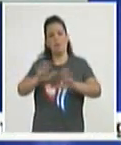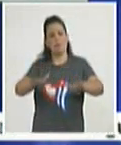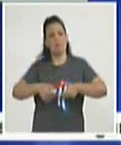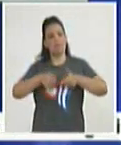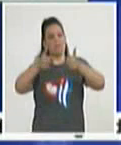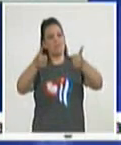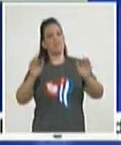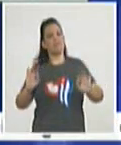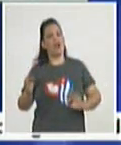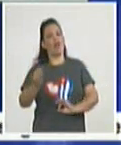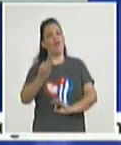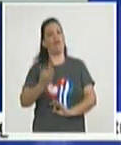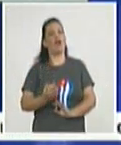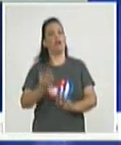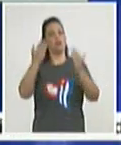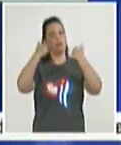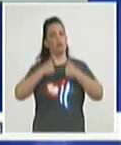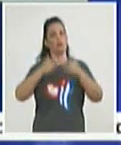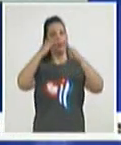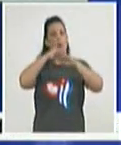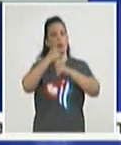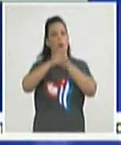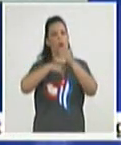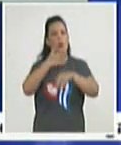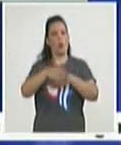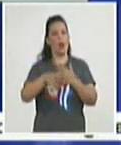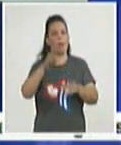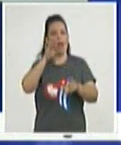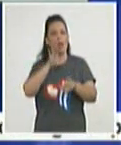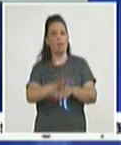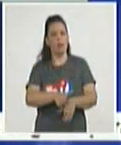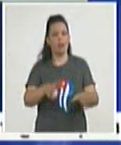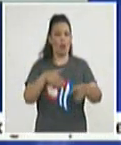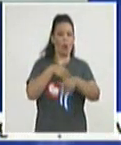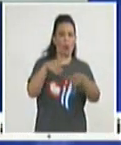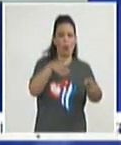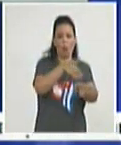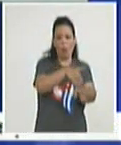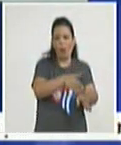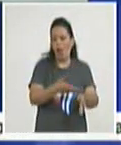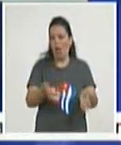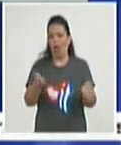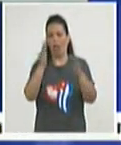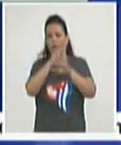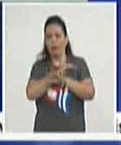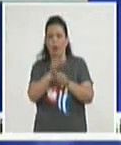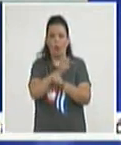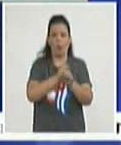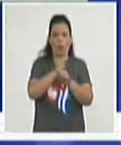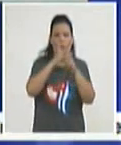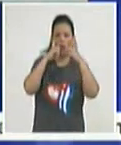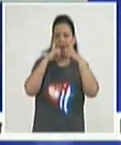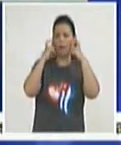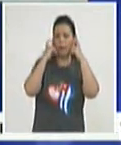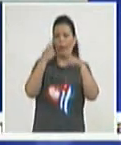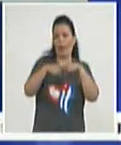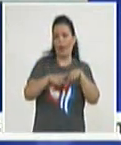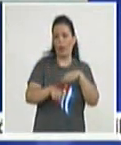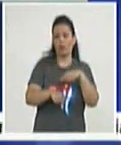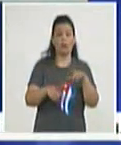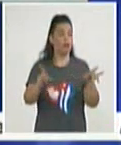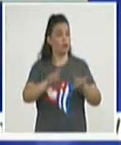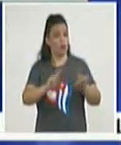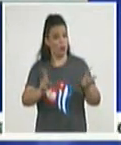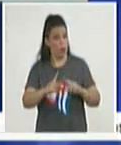pues indiscutiblemente aflojan un poco que las medidas, y no debe ser. Acuérdense que la vacuna te